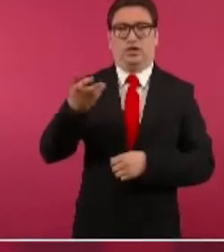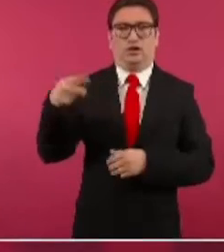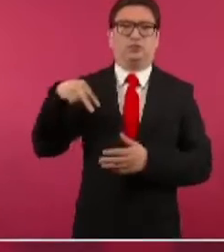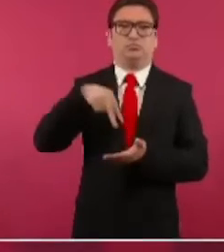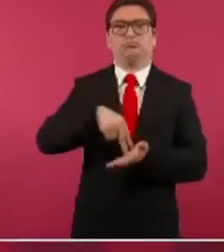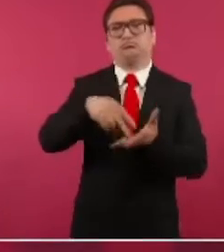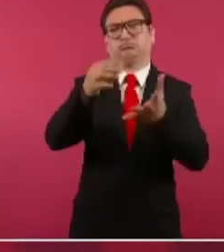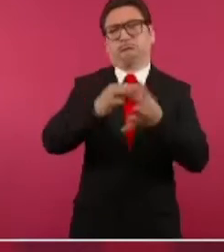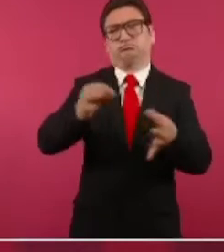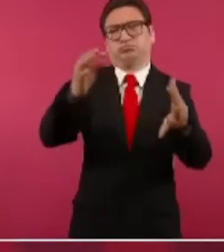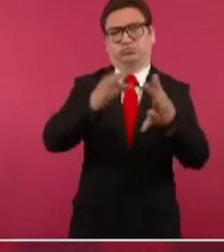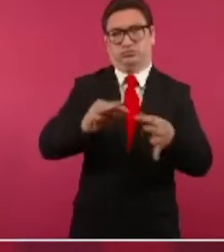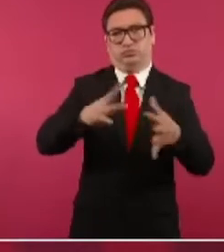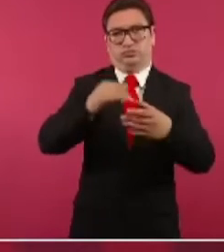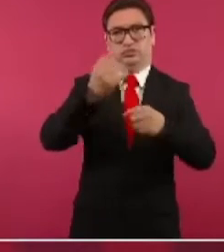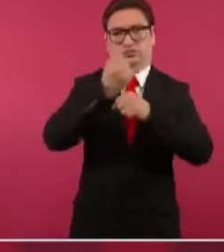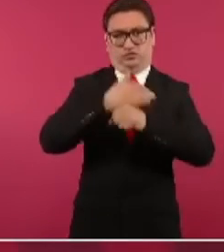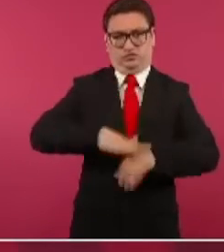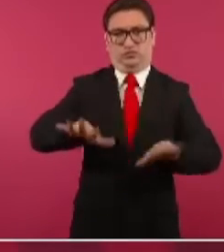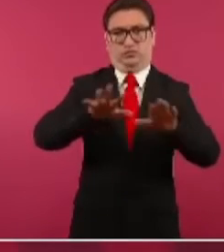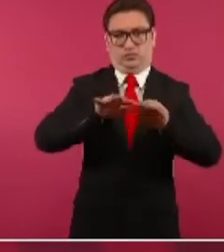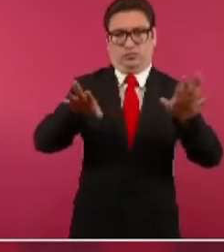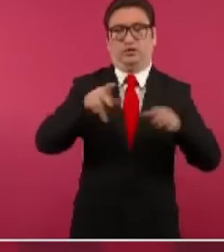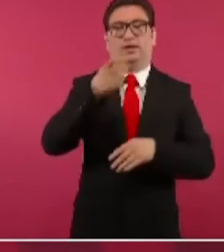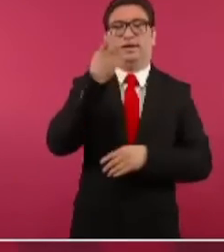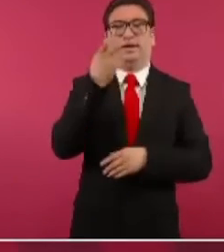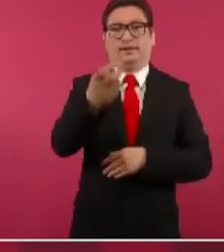informen sobre la situación